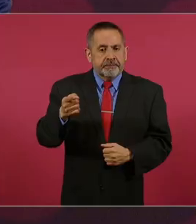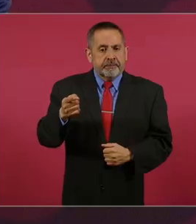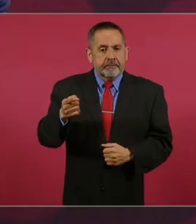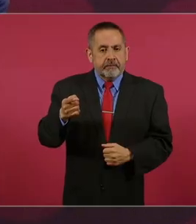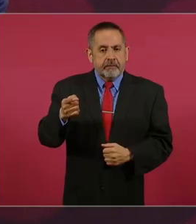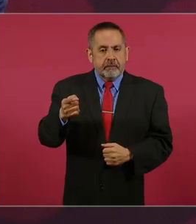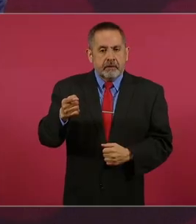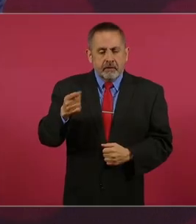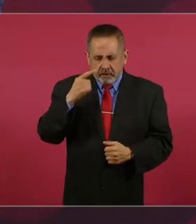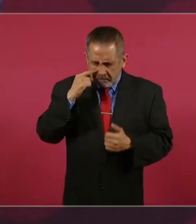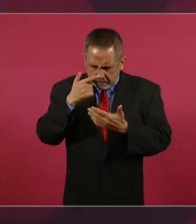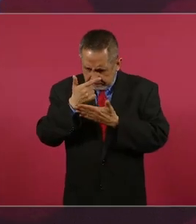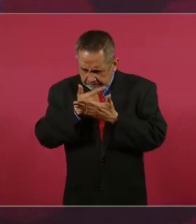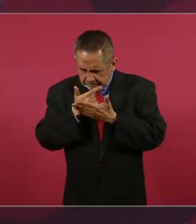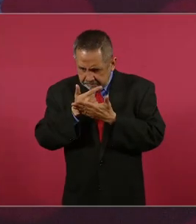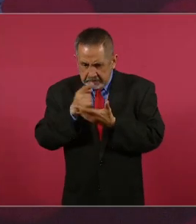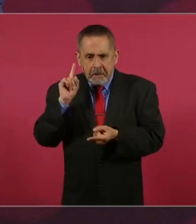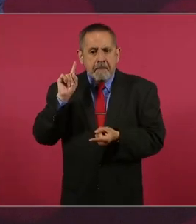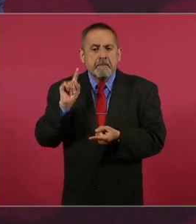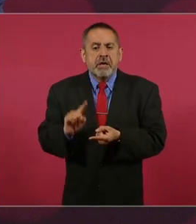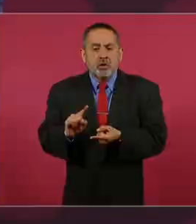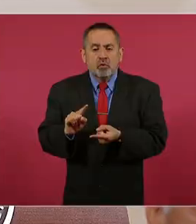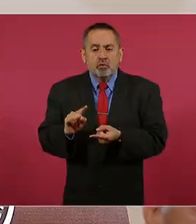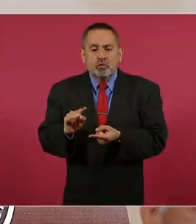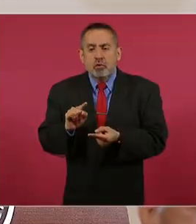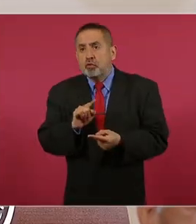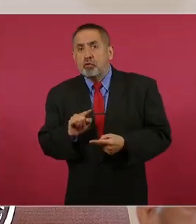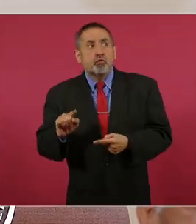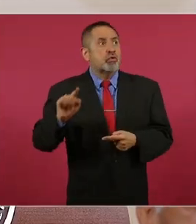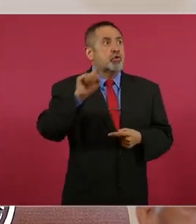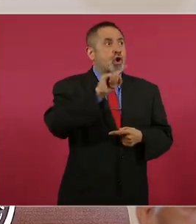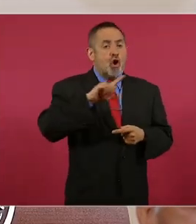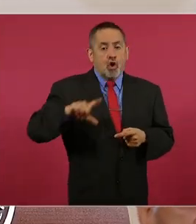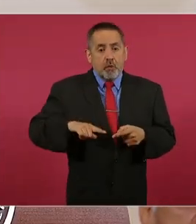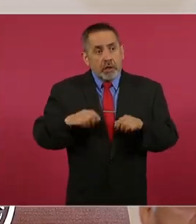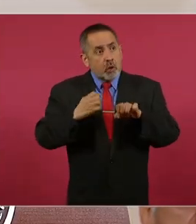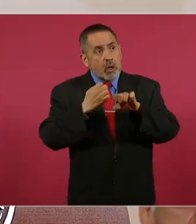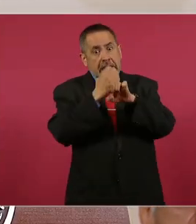registrado una disminución en las deudas de los gobiernos estatales.